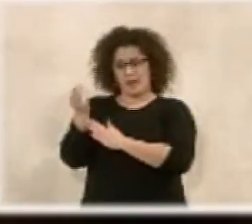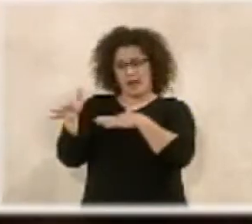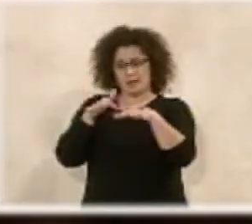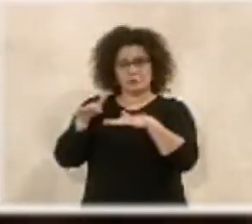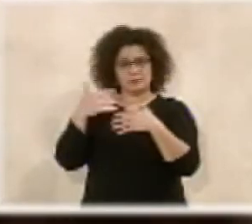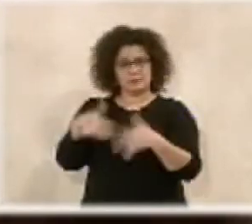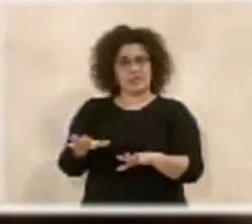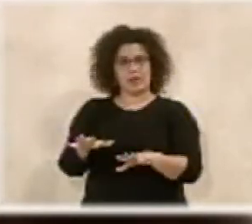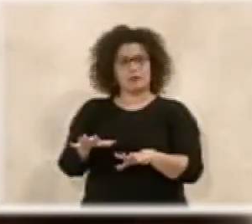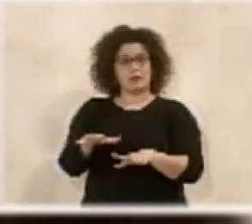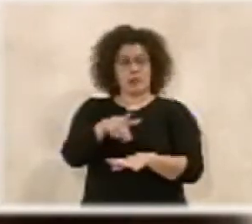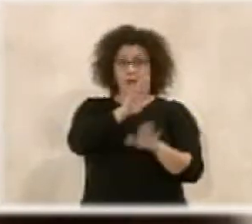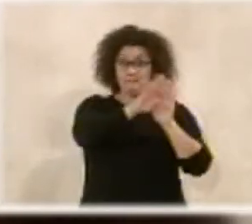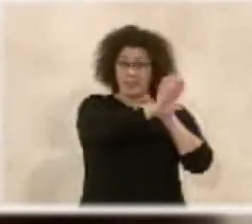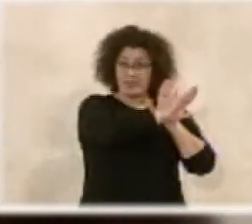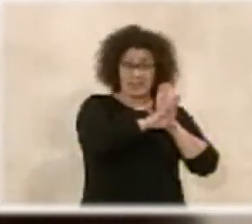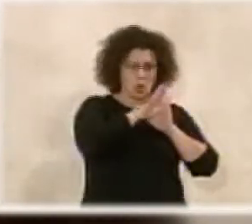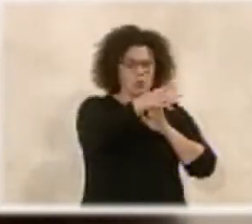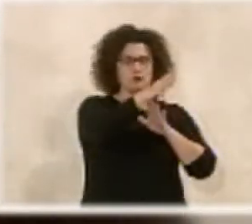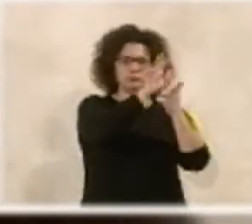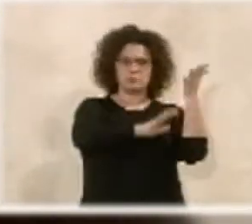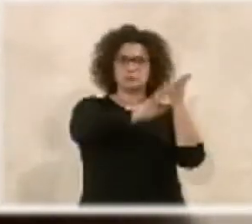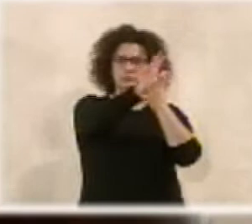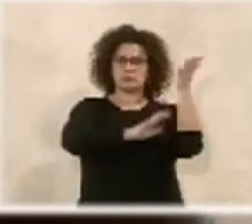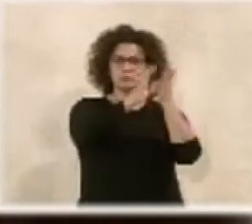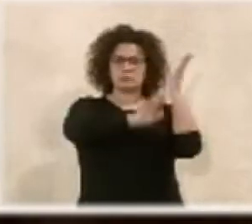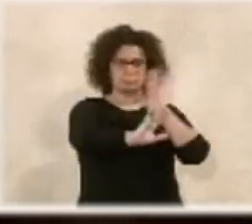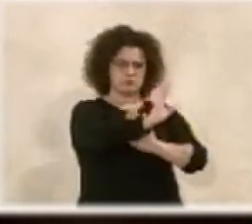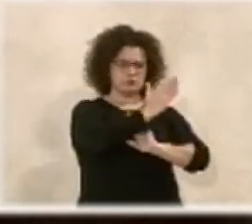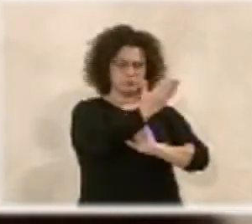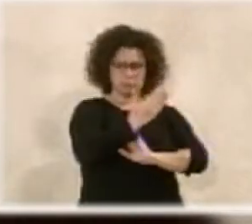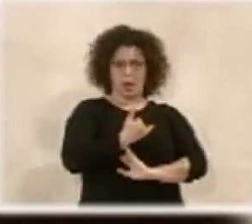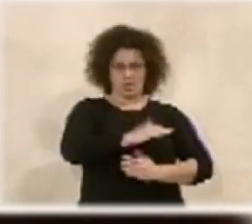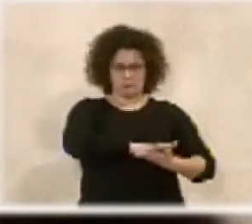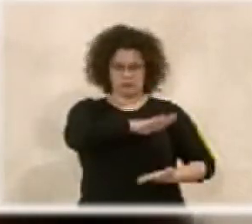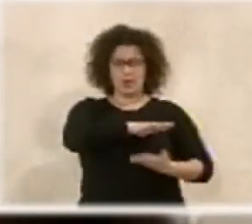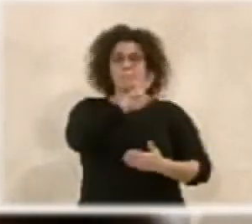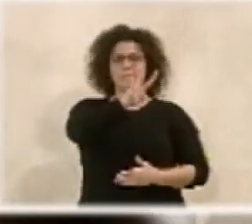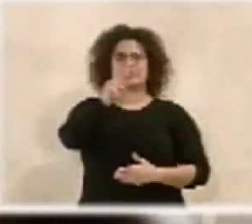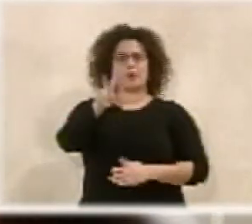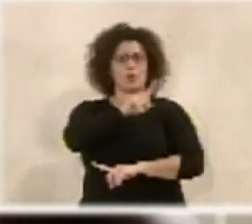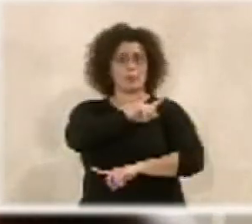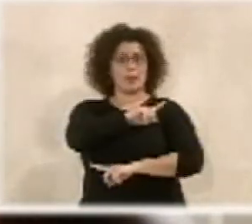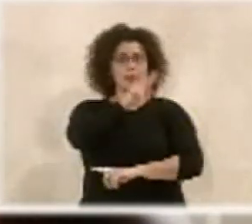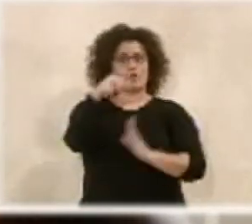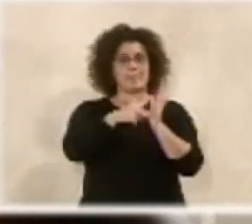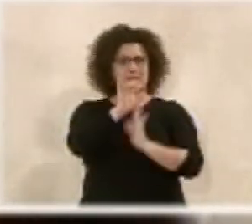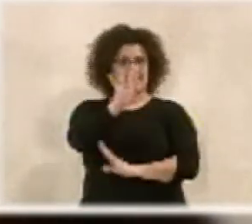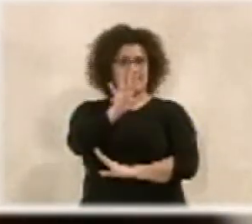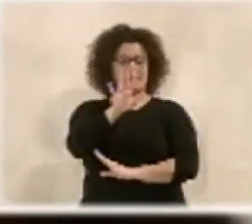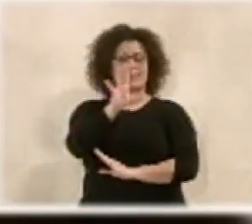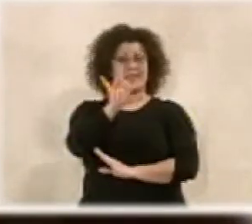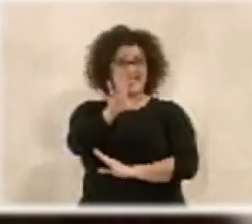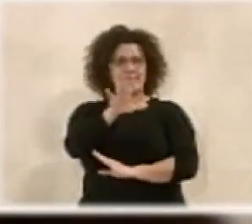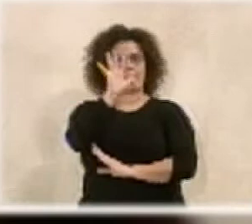Mire, estos vecinos presentaron escrito, los tengo aquí los escritos, el 22 de noviembre de 2015 y en enero de